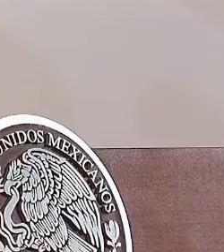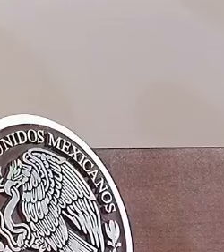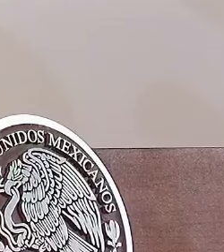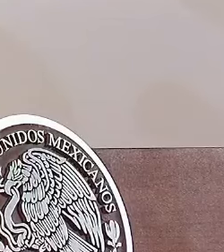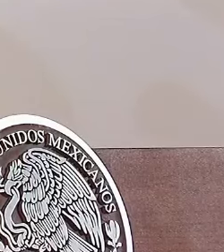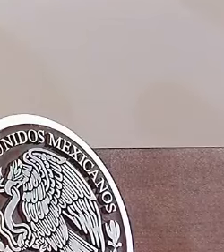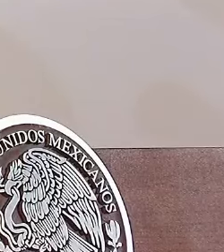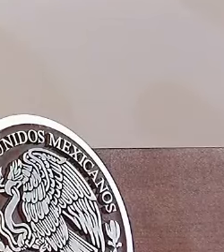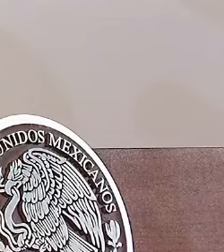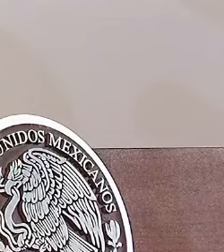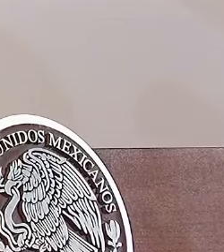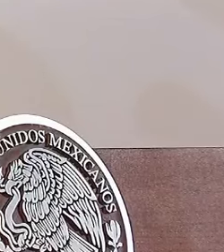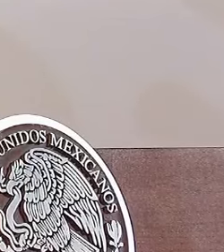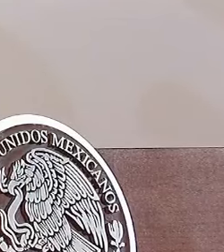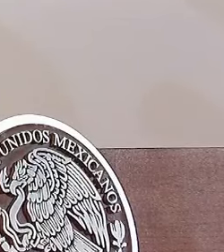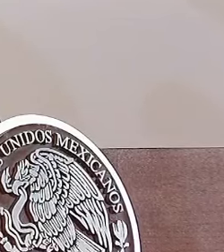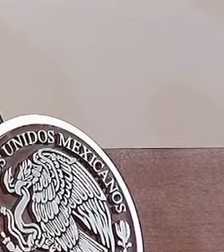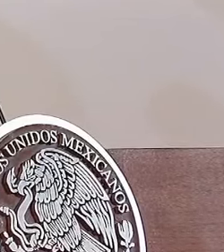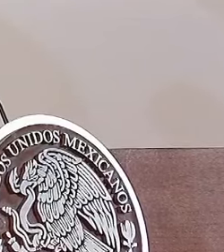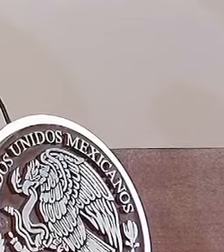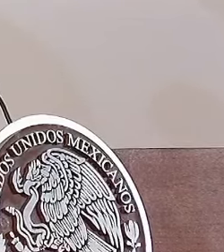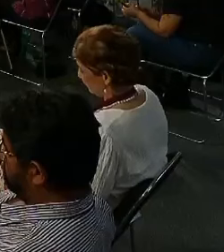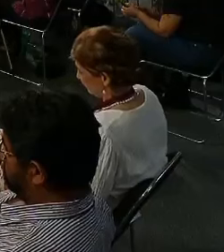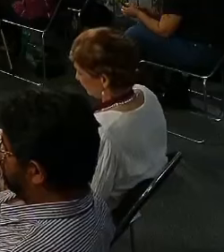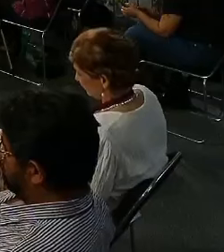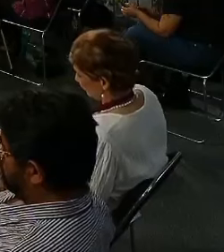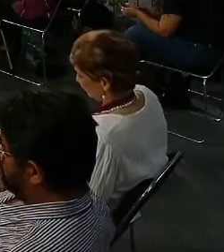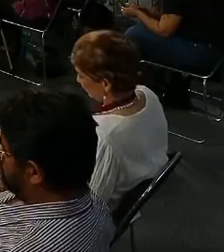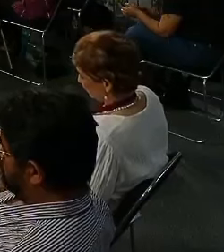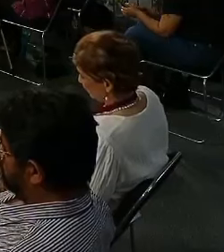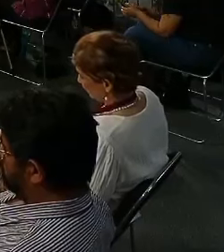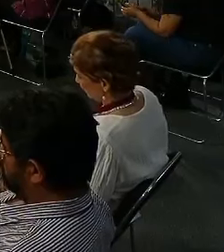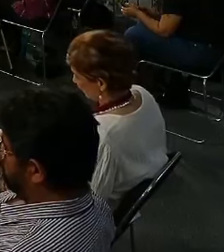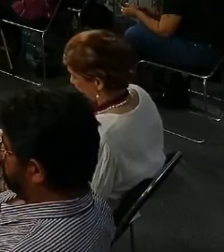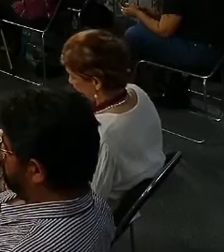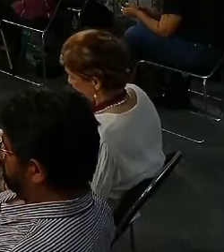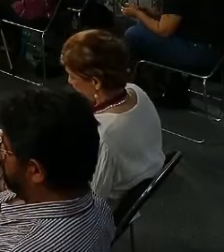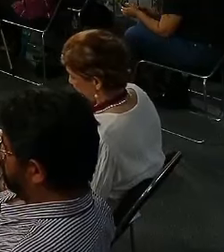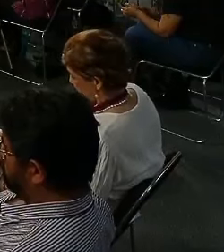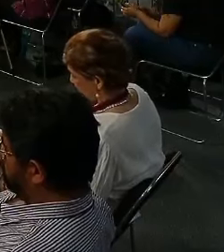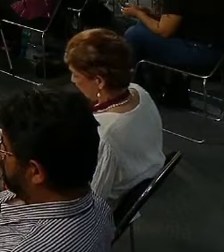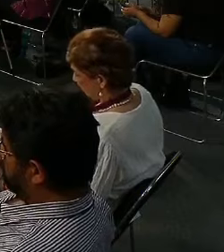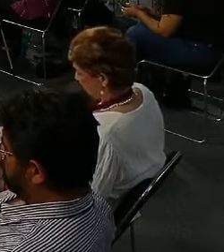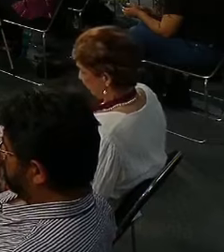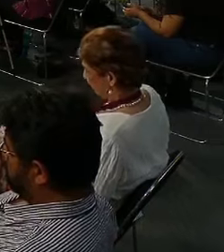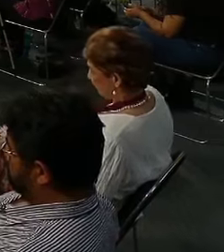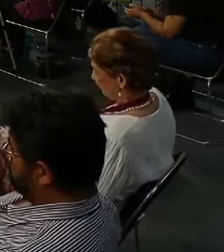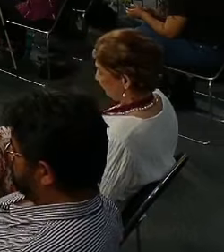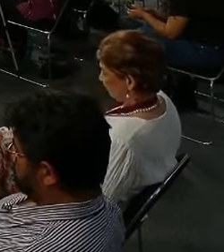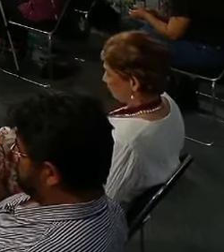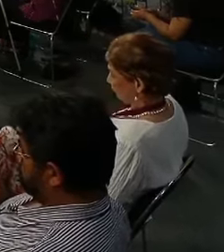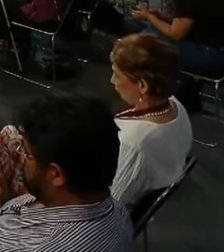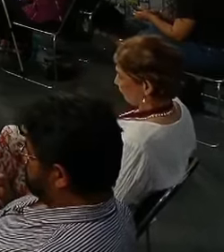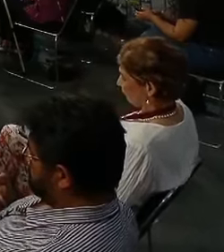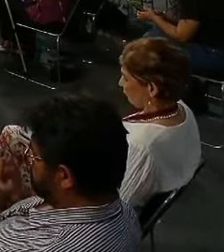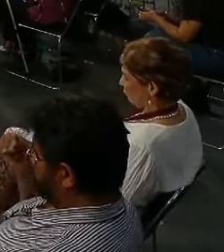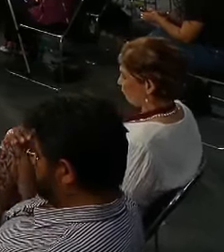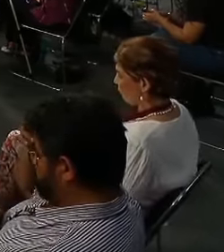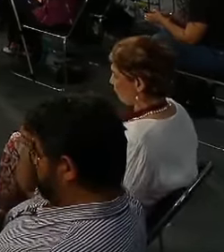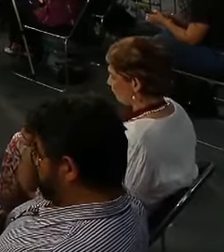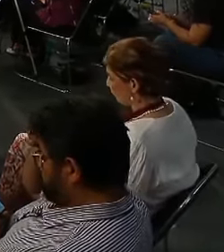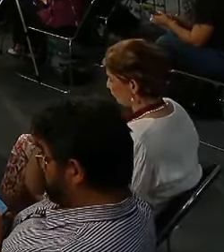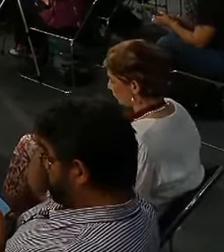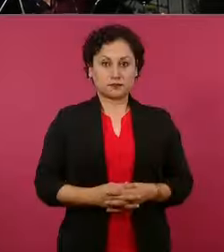sobre todo lo que tiene que ver con con el plan de